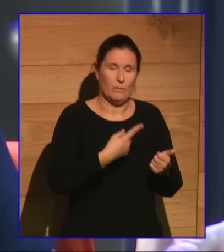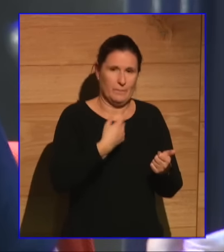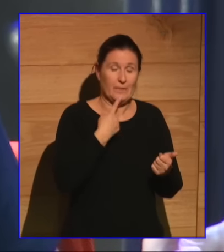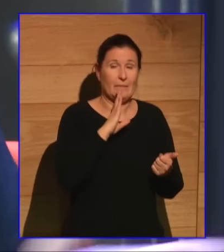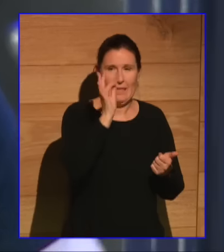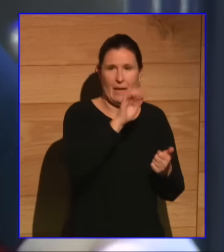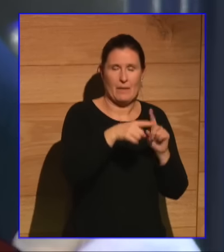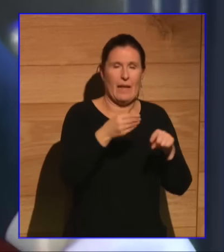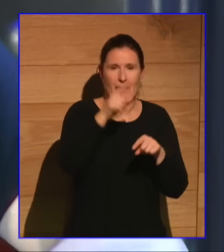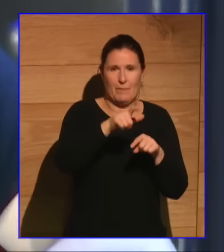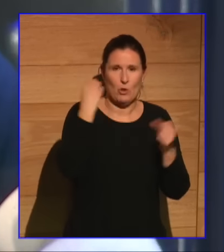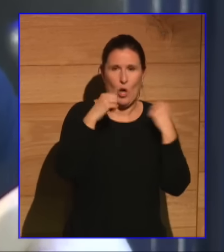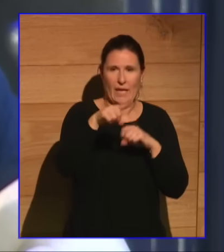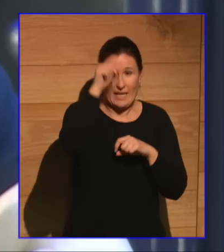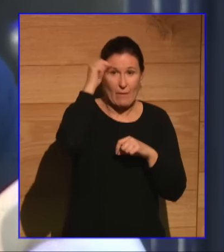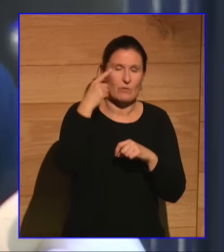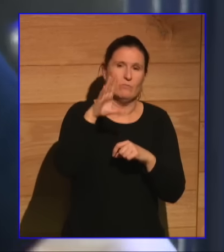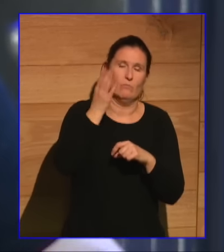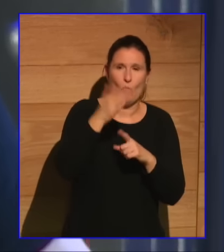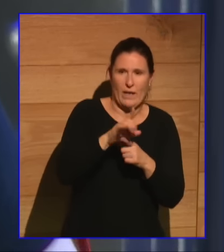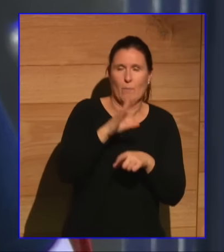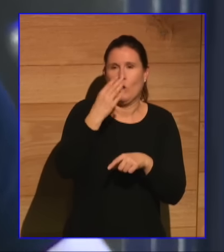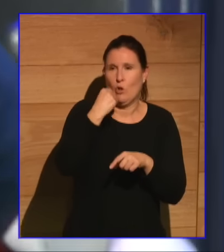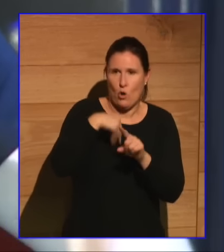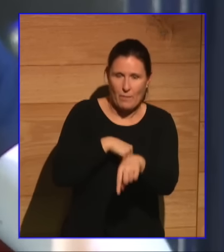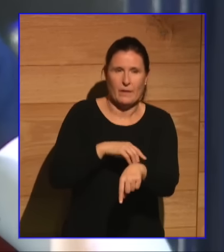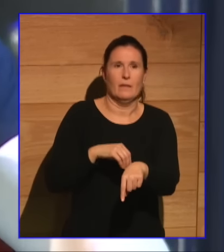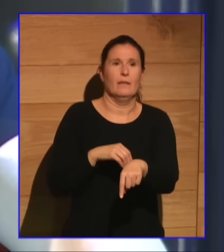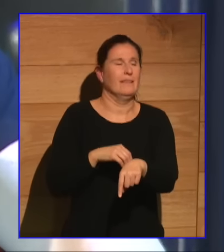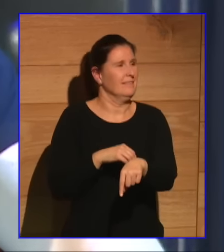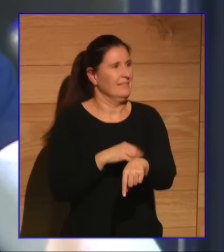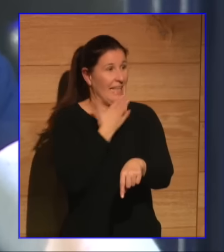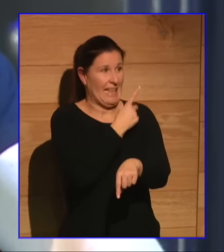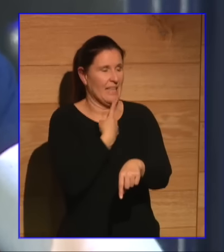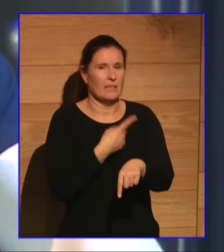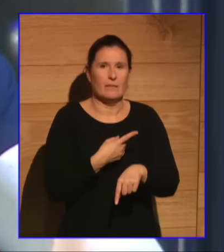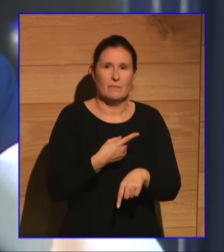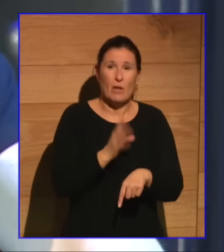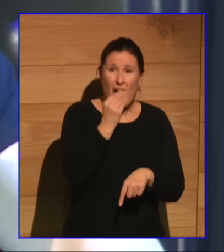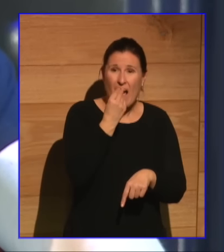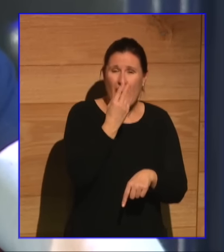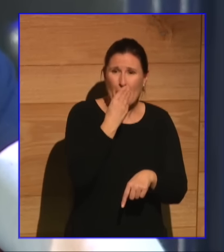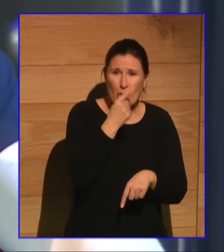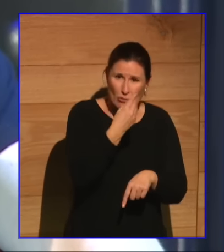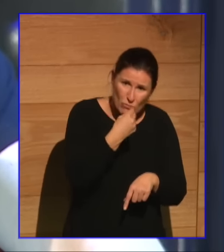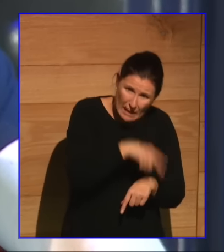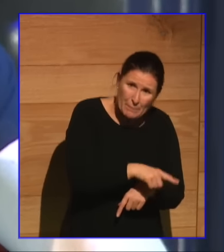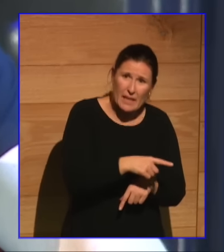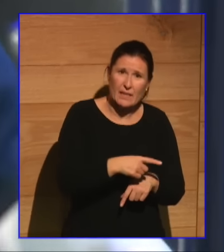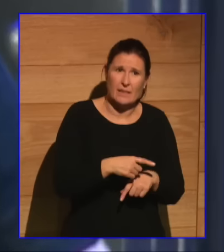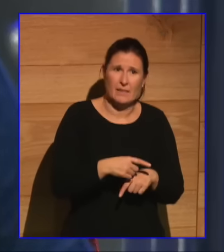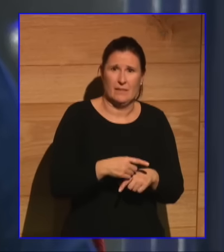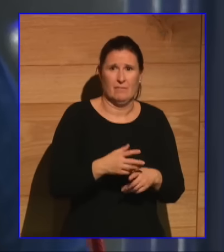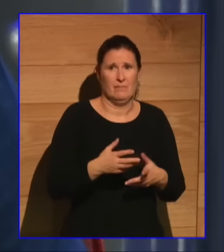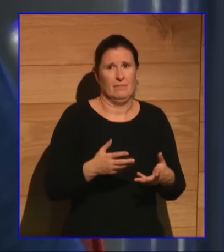parece injustísimo. O sea, es lo único que no le perdona es... No vuelvas a hacer daño con eso. Gracias, Juan. Pero que se coma el perro. Mira, a mí ahí...